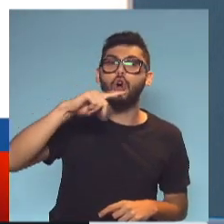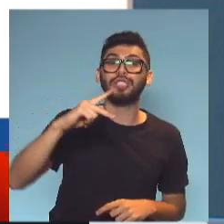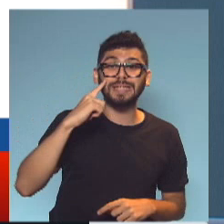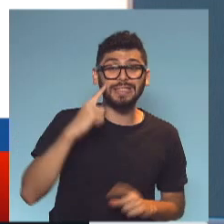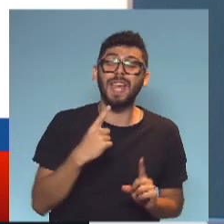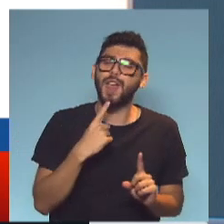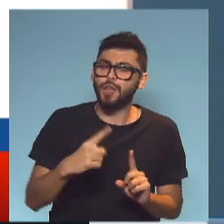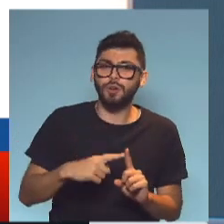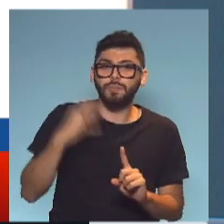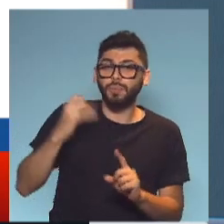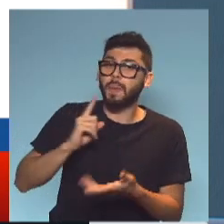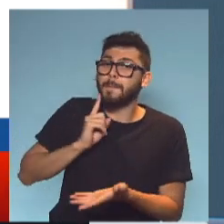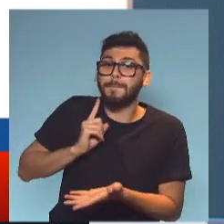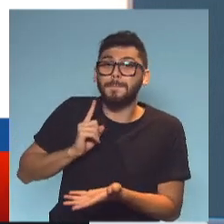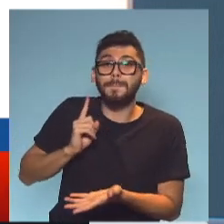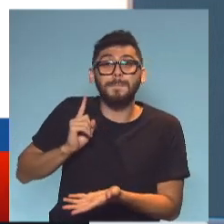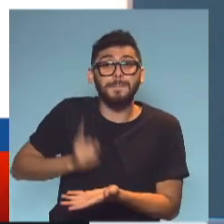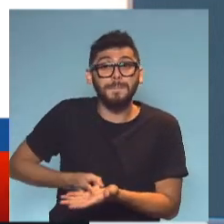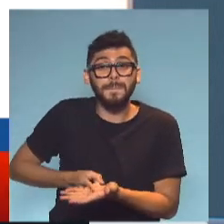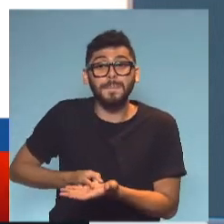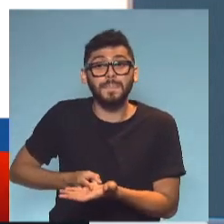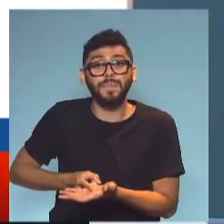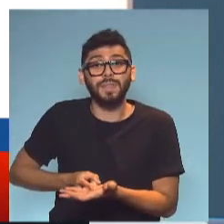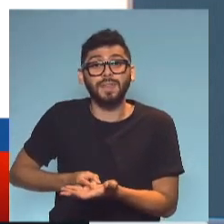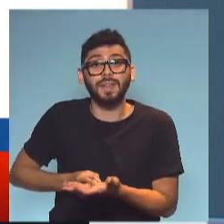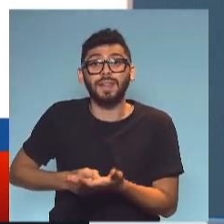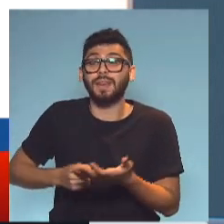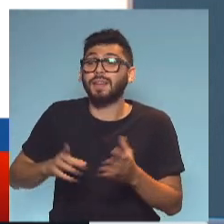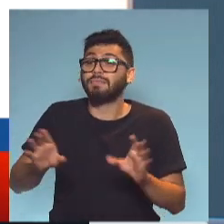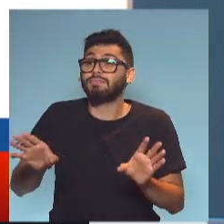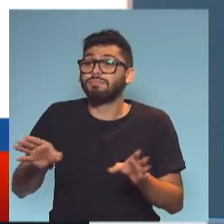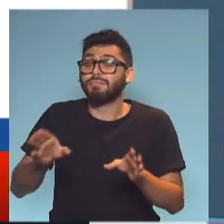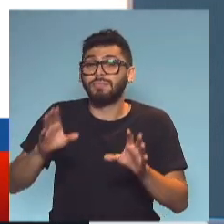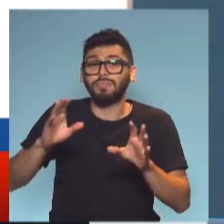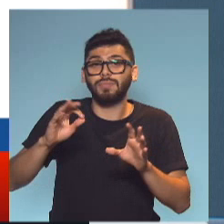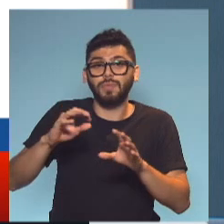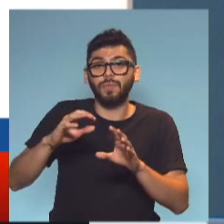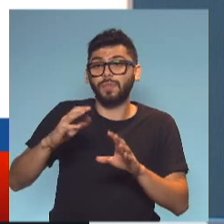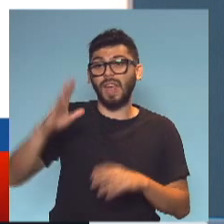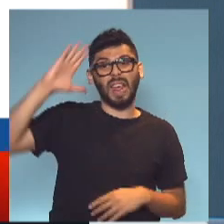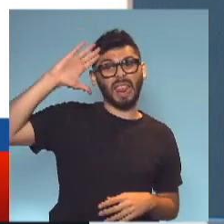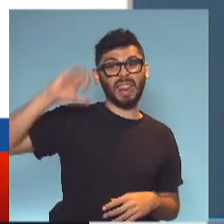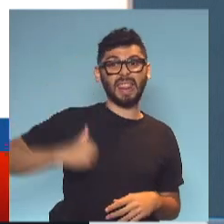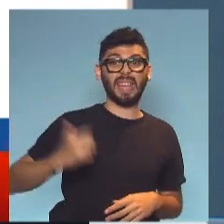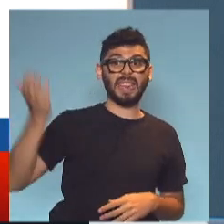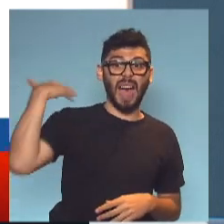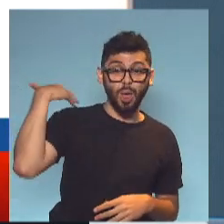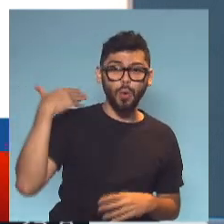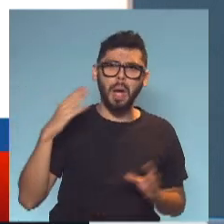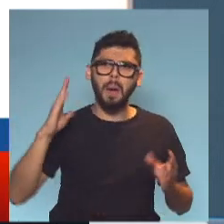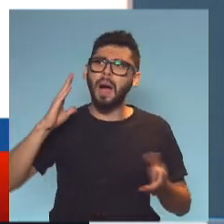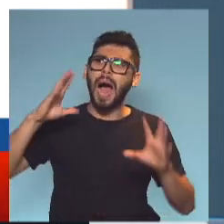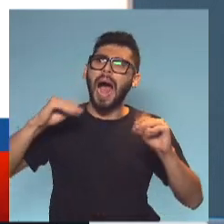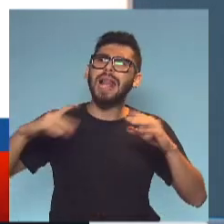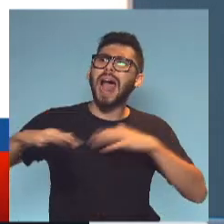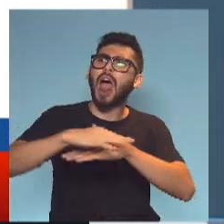había medidas restrictivas en términos de salir a la noche durante la última dictadura cívico-militar. O sea, a ese nivel. Claro. Pasaban